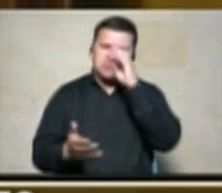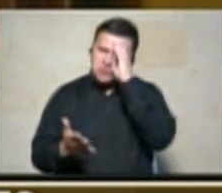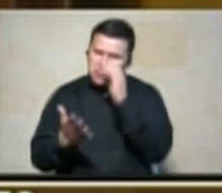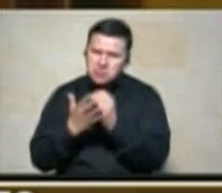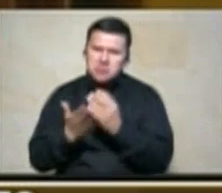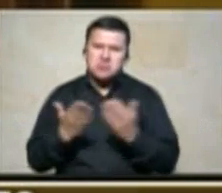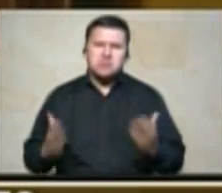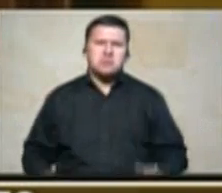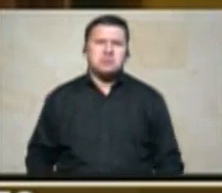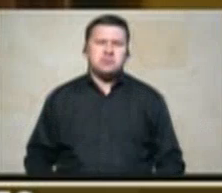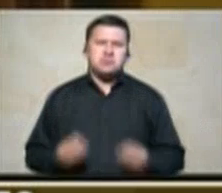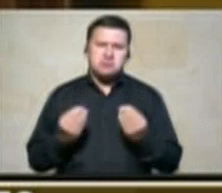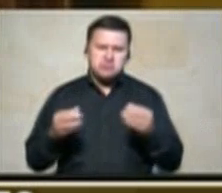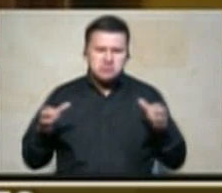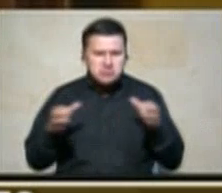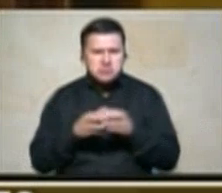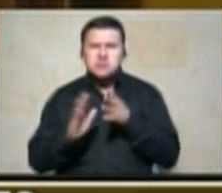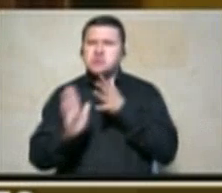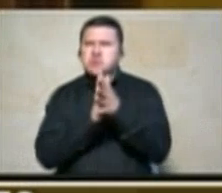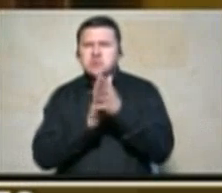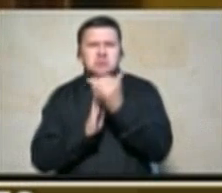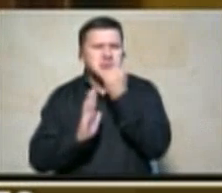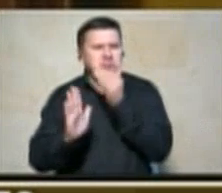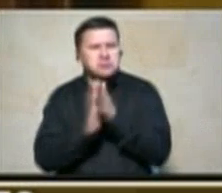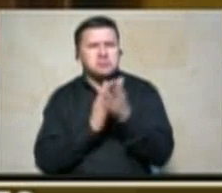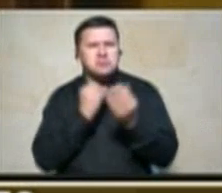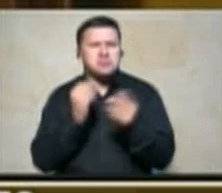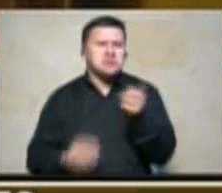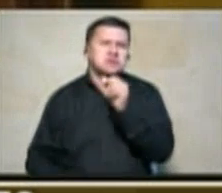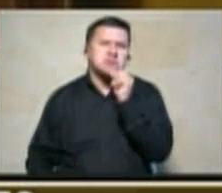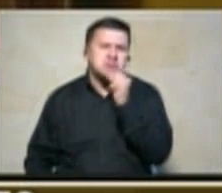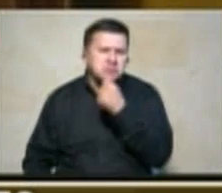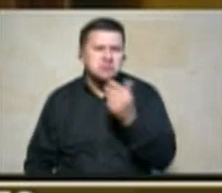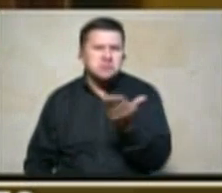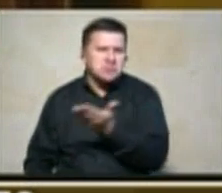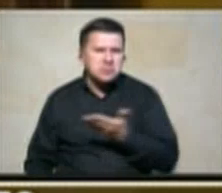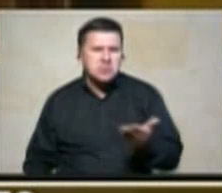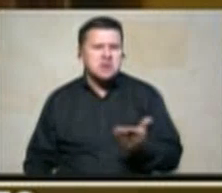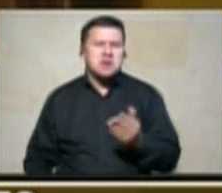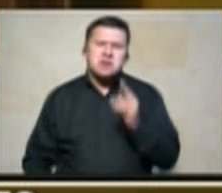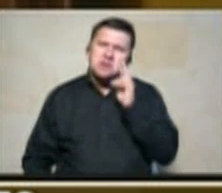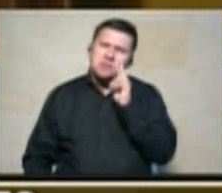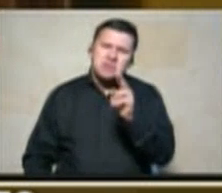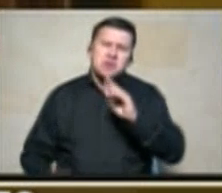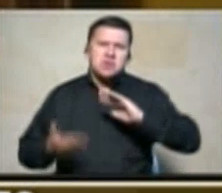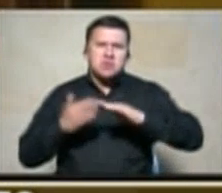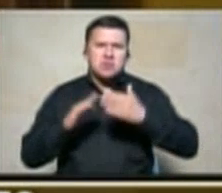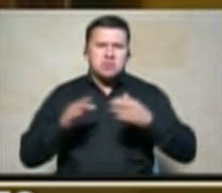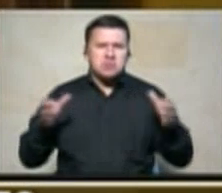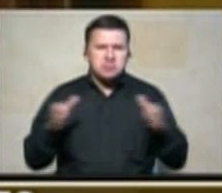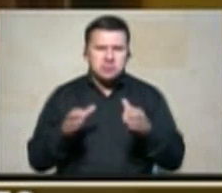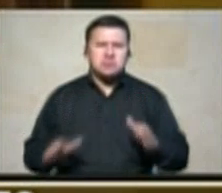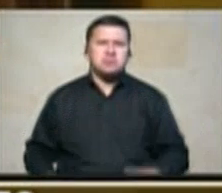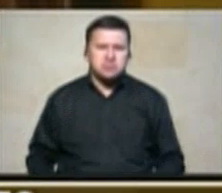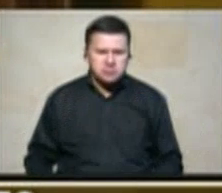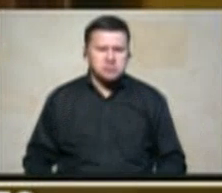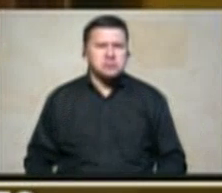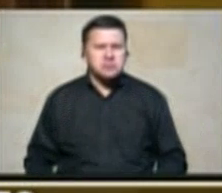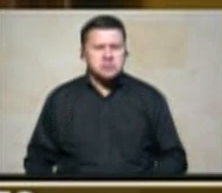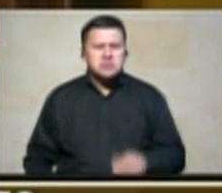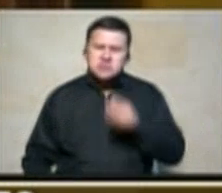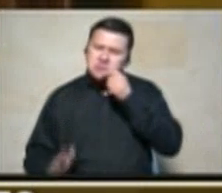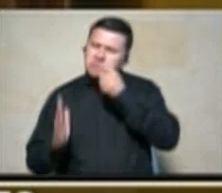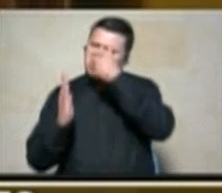sufrido, lo que han visto en sus comunidades, se haga la verificación de lo que realmente viene allí pasando.